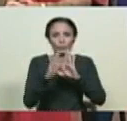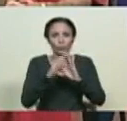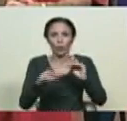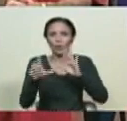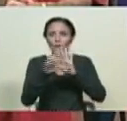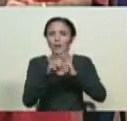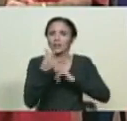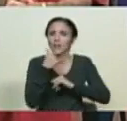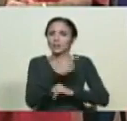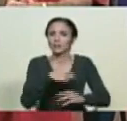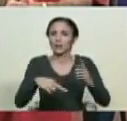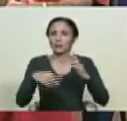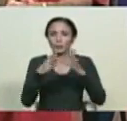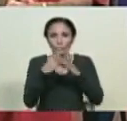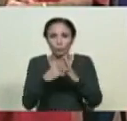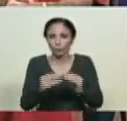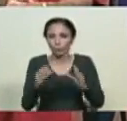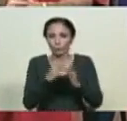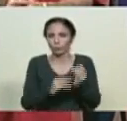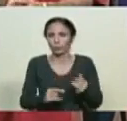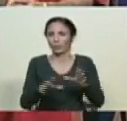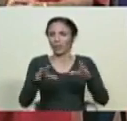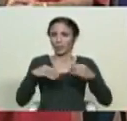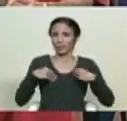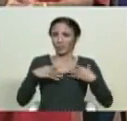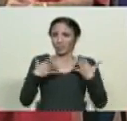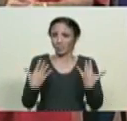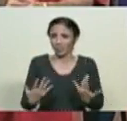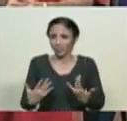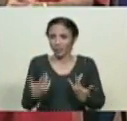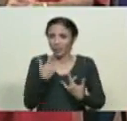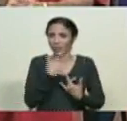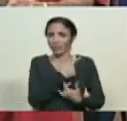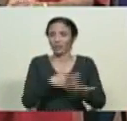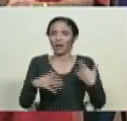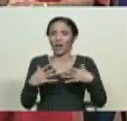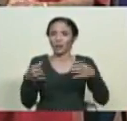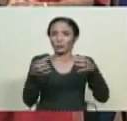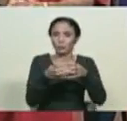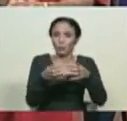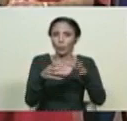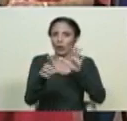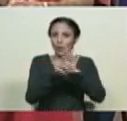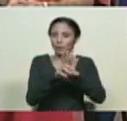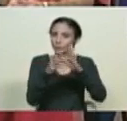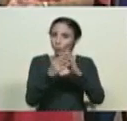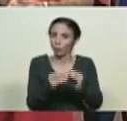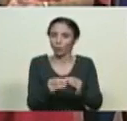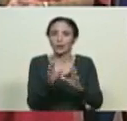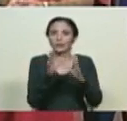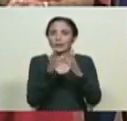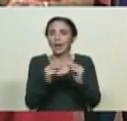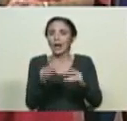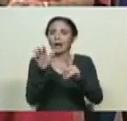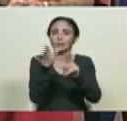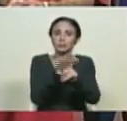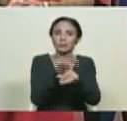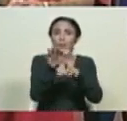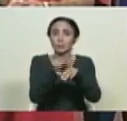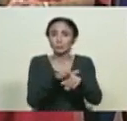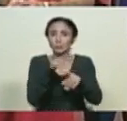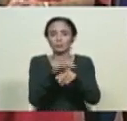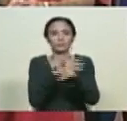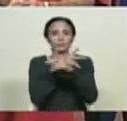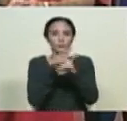la República. No vamos a aceptar nada que esté fuera del ordenamiento legal y no le vamos a complacer caprichos de ningún